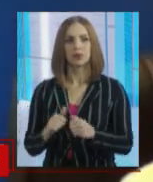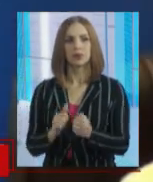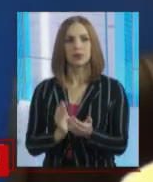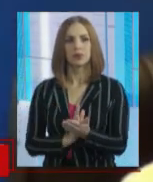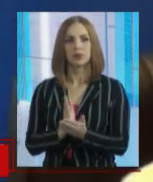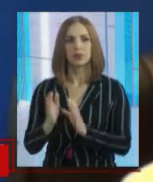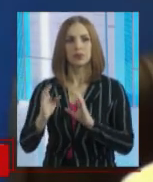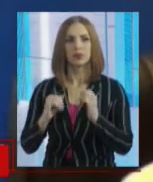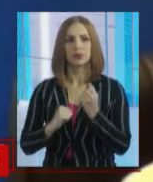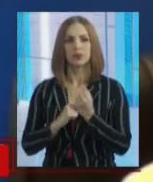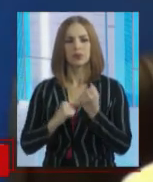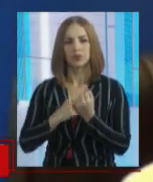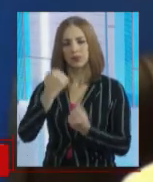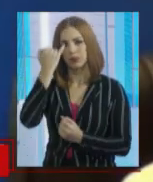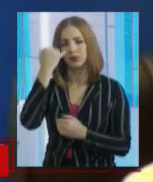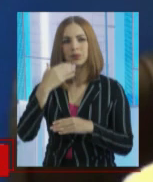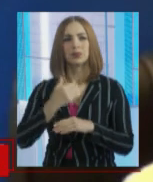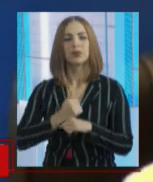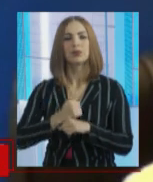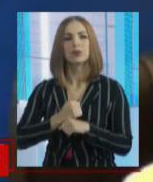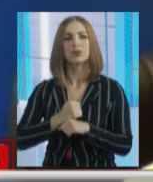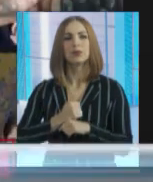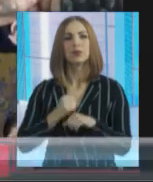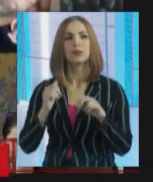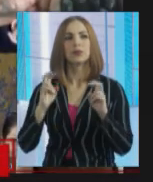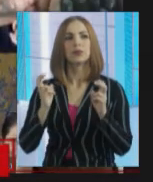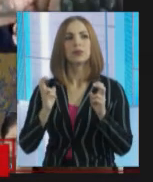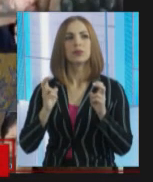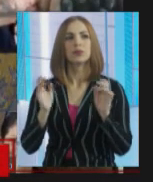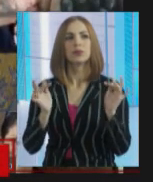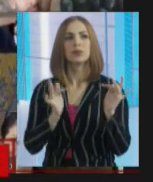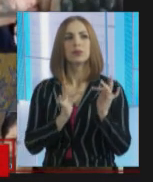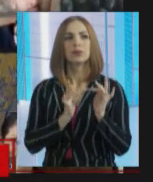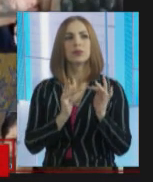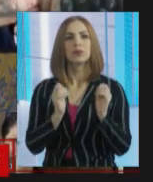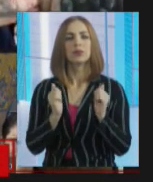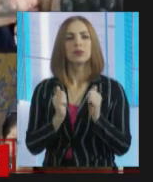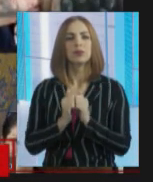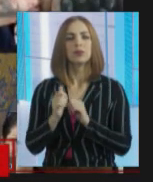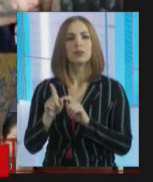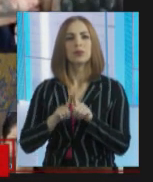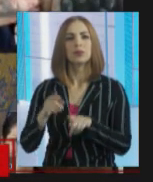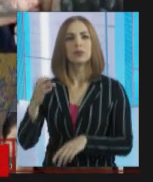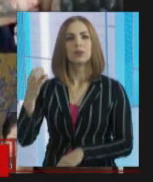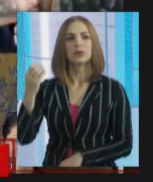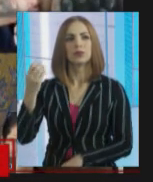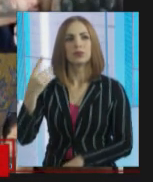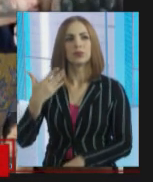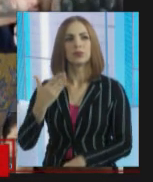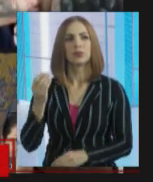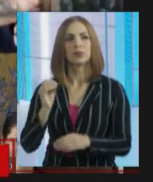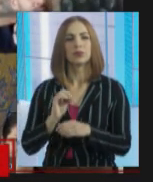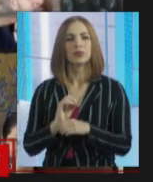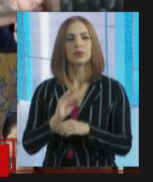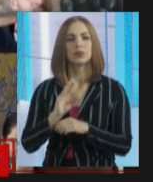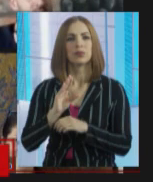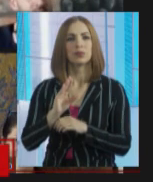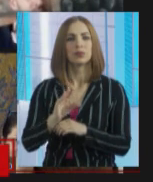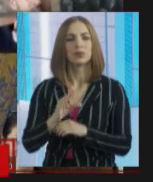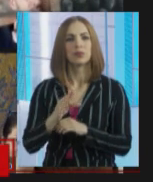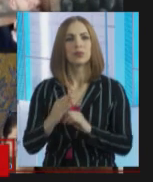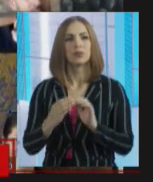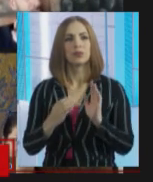iniciativa que llevan adelante, que se titula Conéctate con la Estrella, que consiste en transmitir y producir